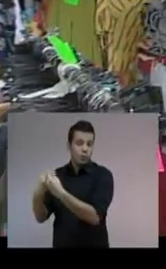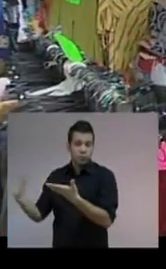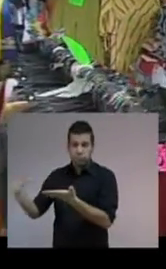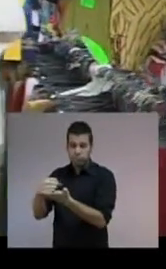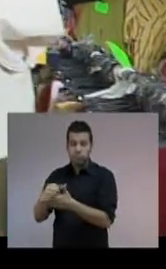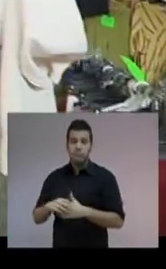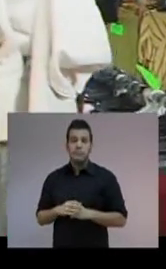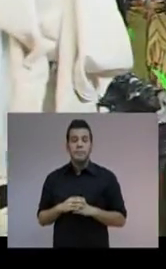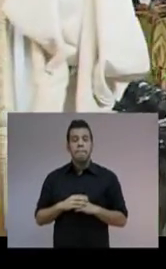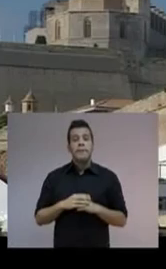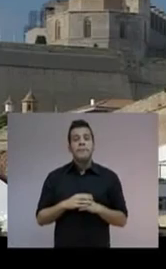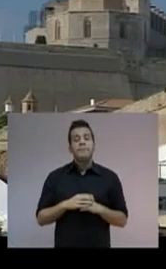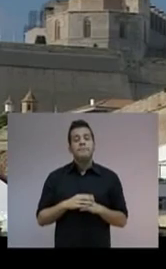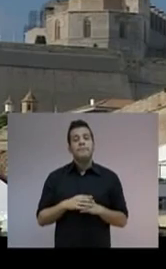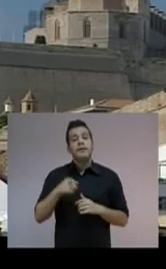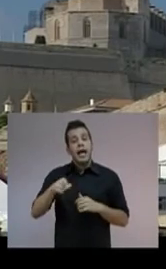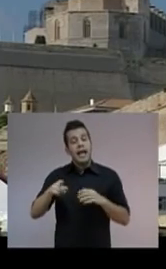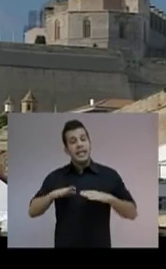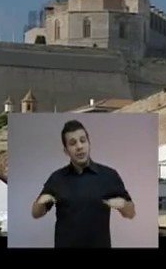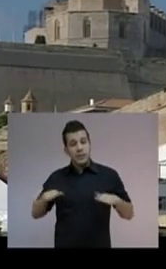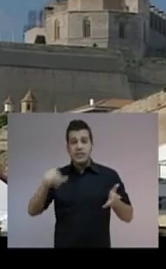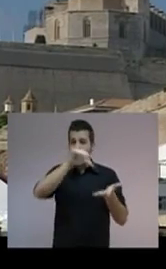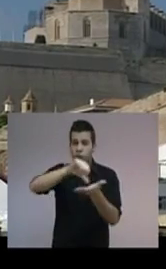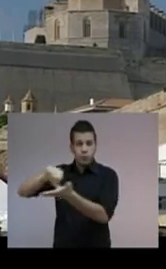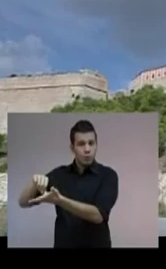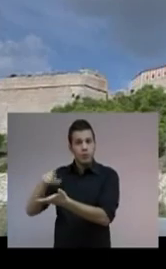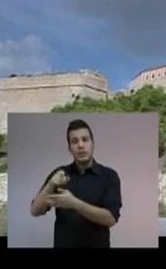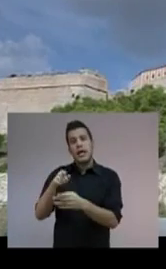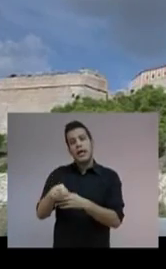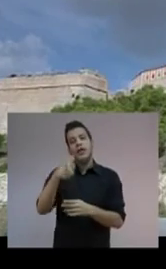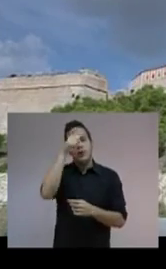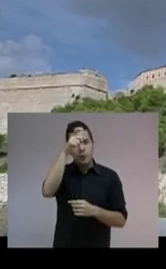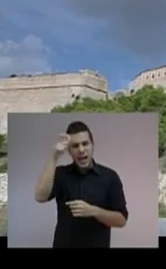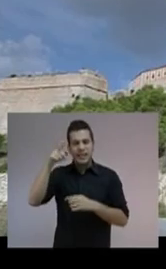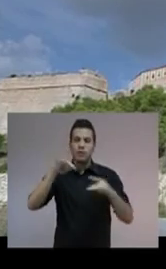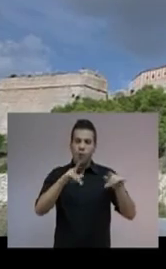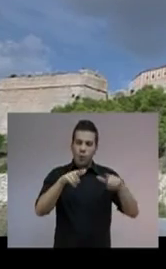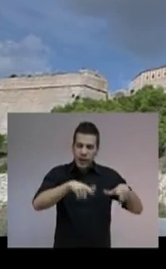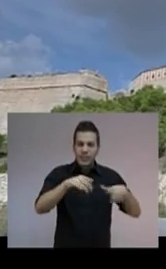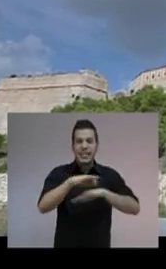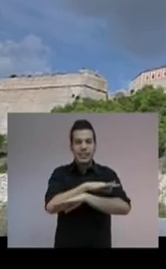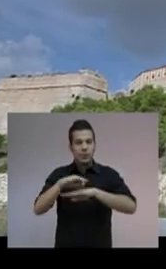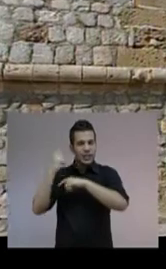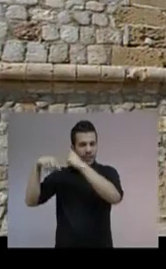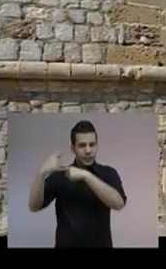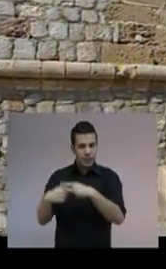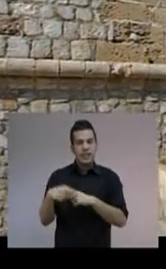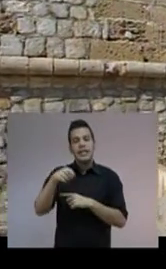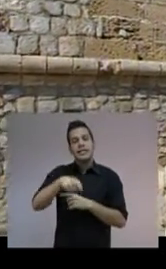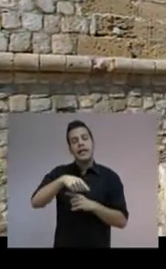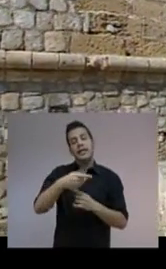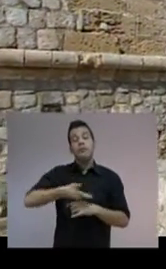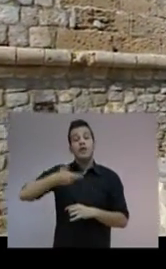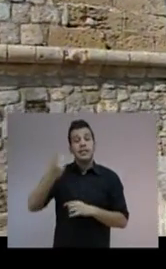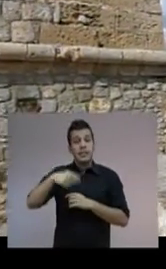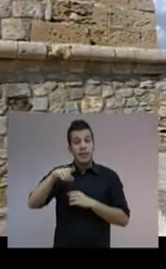Ibiza conserva la tranquilidad de los núcleos rurales con sus huertos y arquitectura tradicional y tiene como emblema el casco antiguo de la capital de la